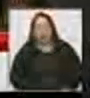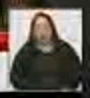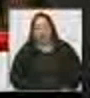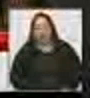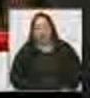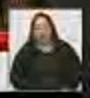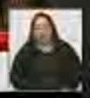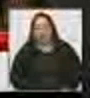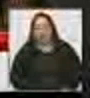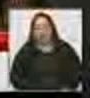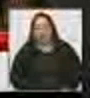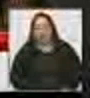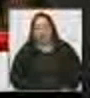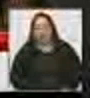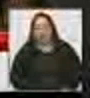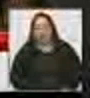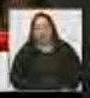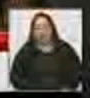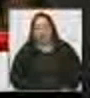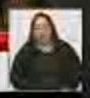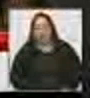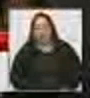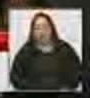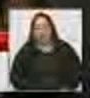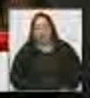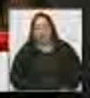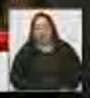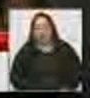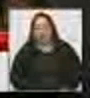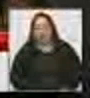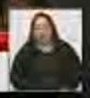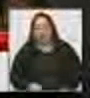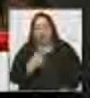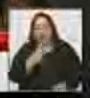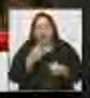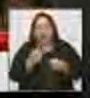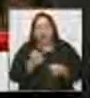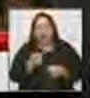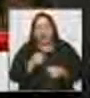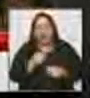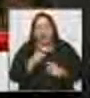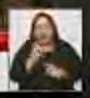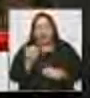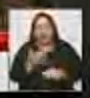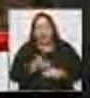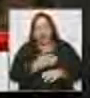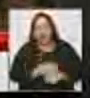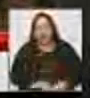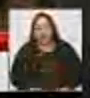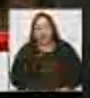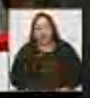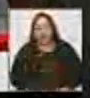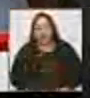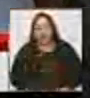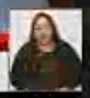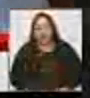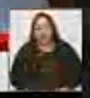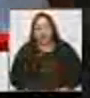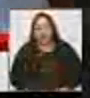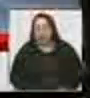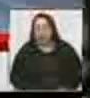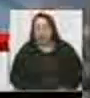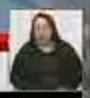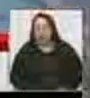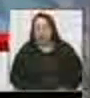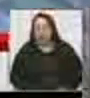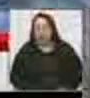cuál es la razón por qué no se está viendo la insistencia del régimen de jubilación anticipada. Gracias. ¿Alguna otra intervención?